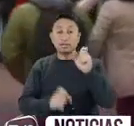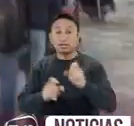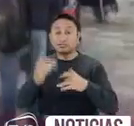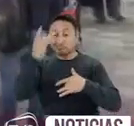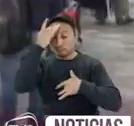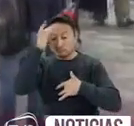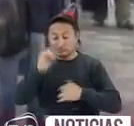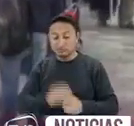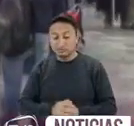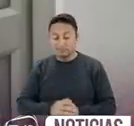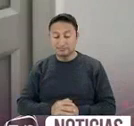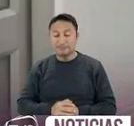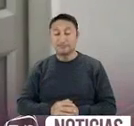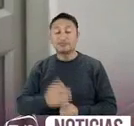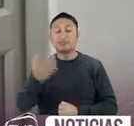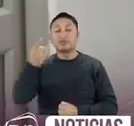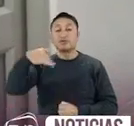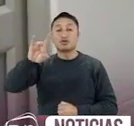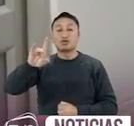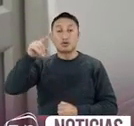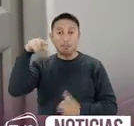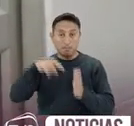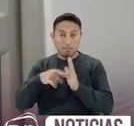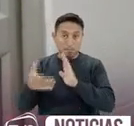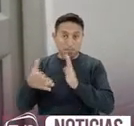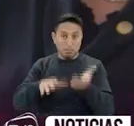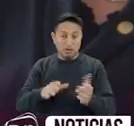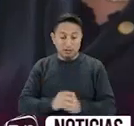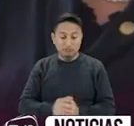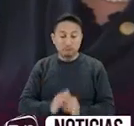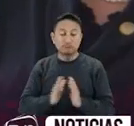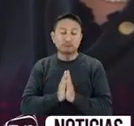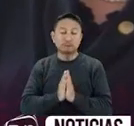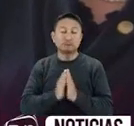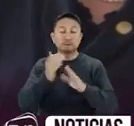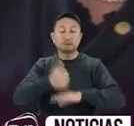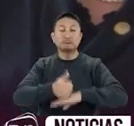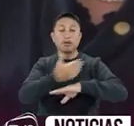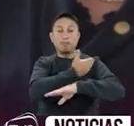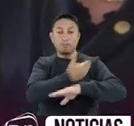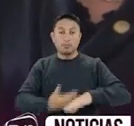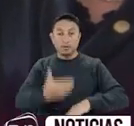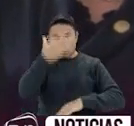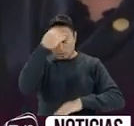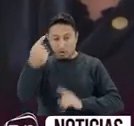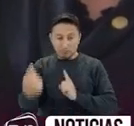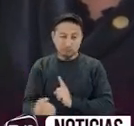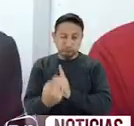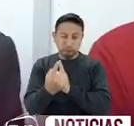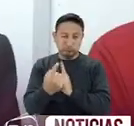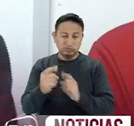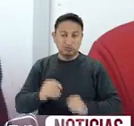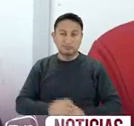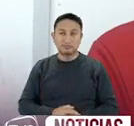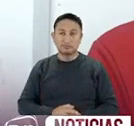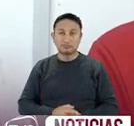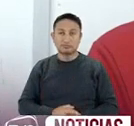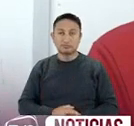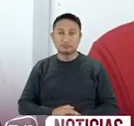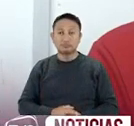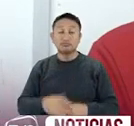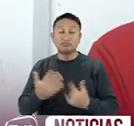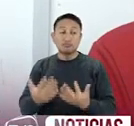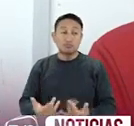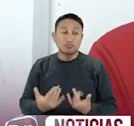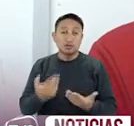fallecen aproximadamente 18.000. Solicitaron una audiencia con el presidente Daniel Noboa. Y seguimos en compás de espera